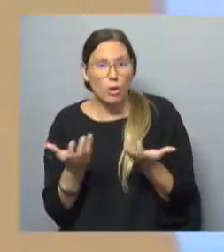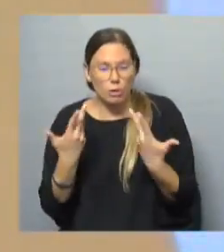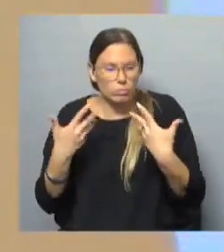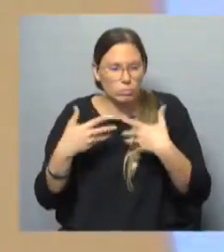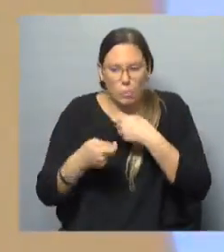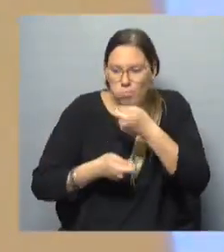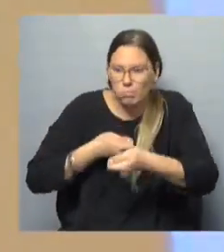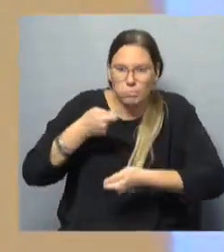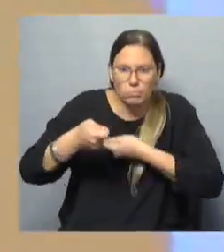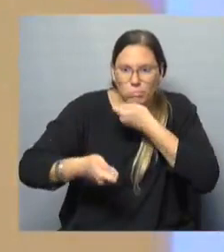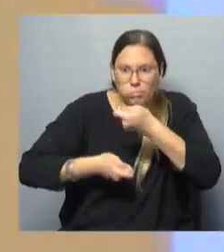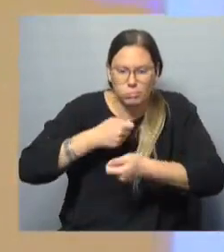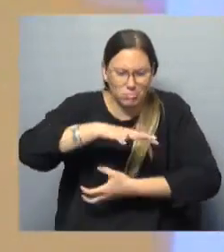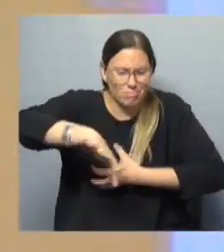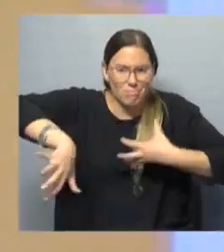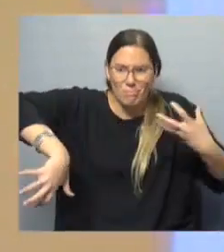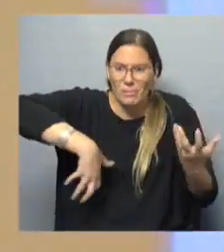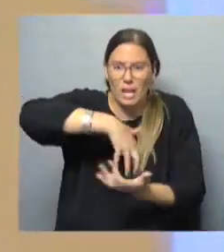que armamos un ensopado ahí.